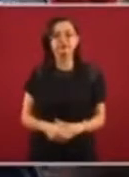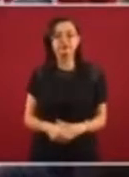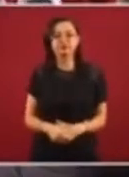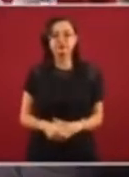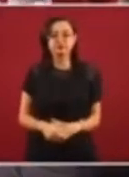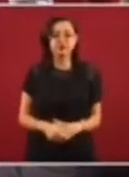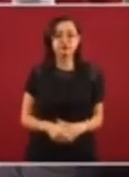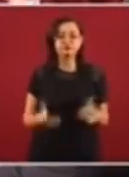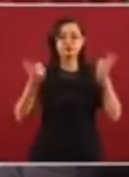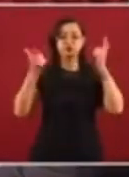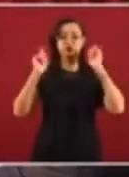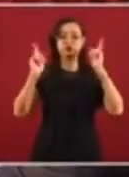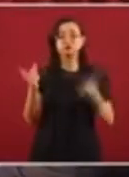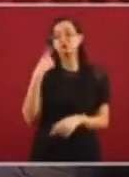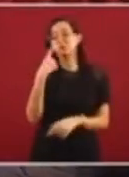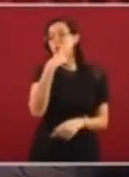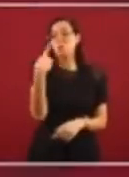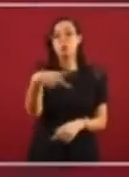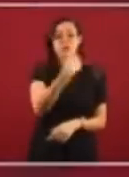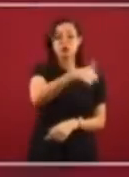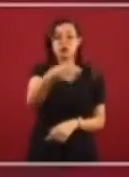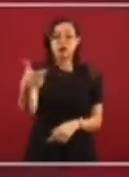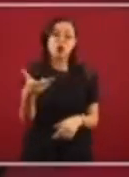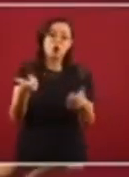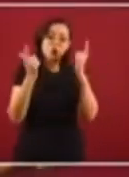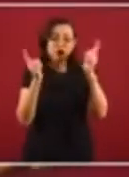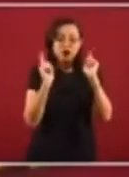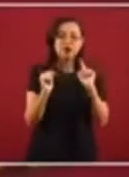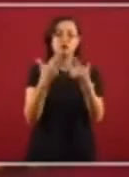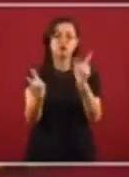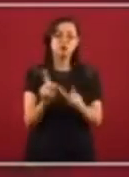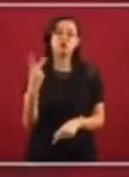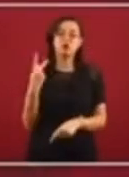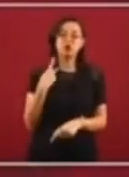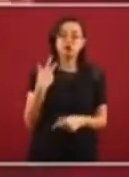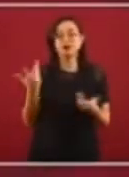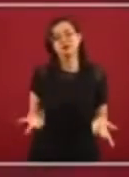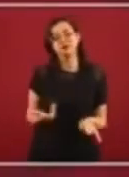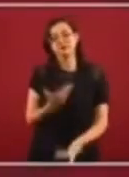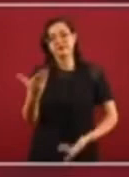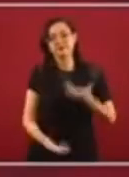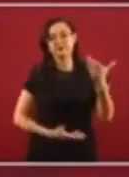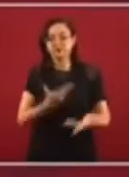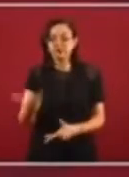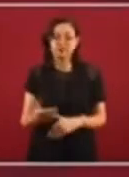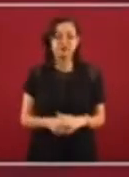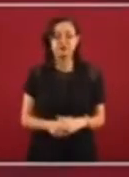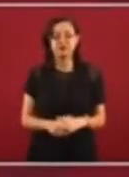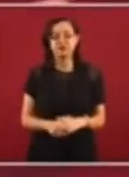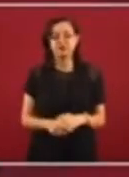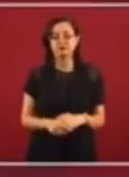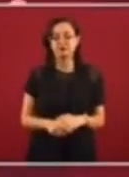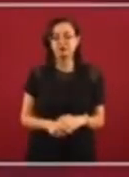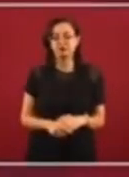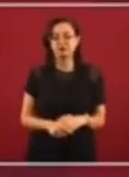Ojalá, pero eso es voluntario. Que ahora sí los partidos, con todo respeto y